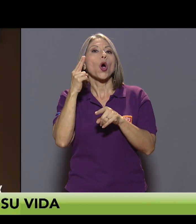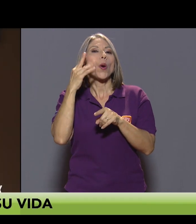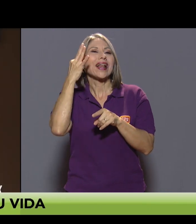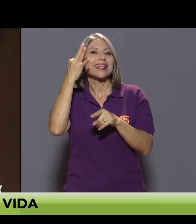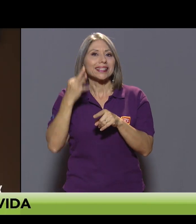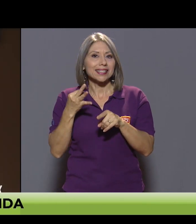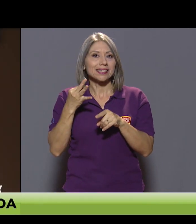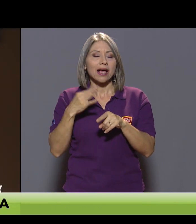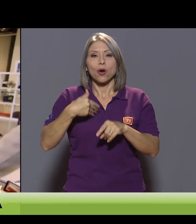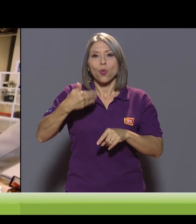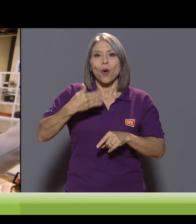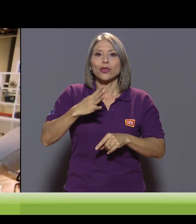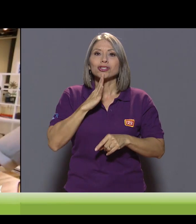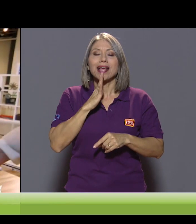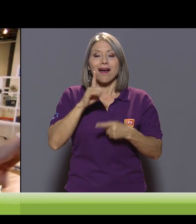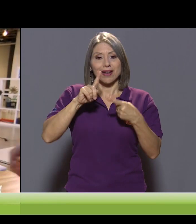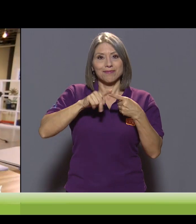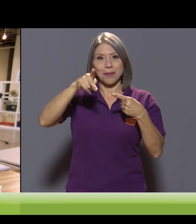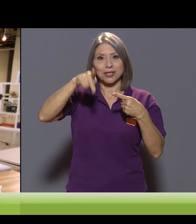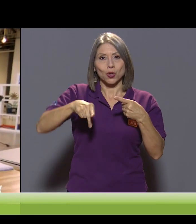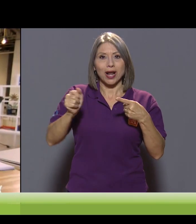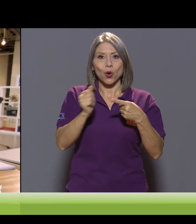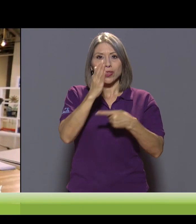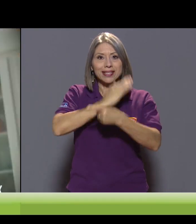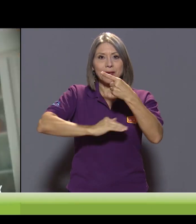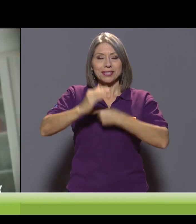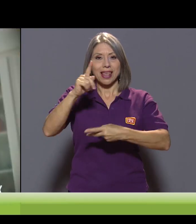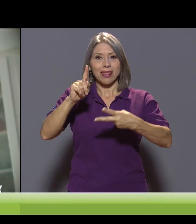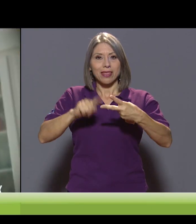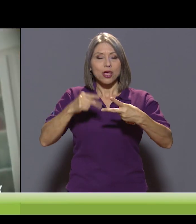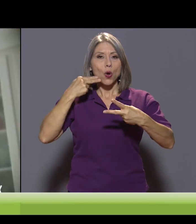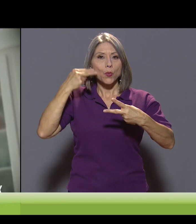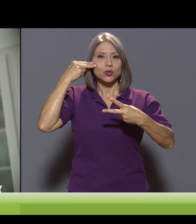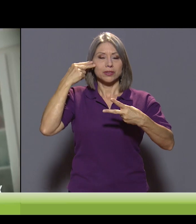cuando se habla de una persona con discapacidad y homosexual.